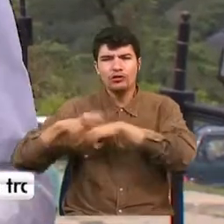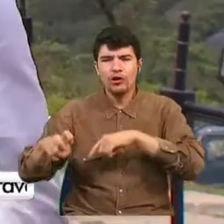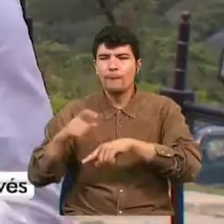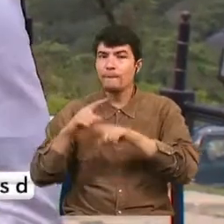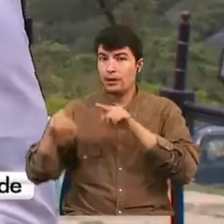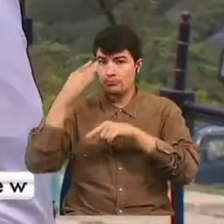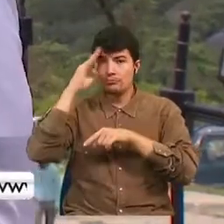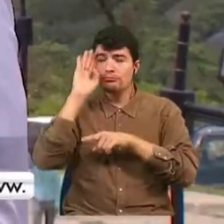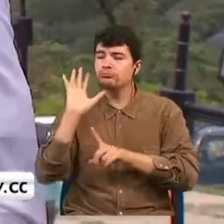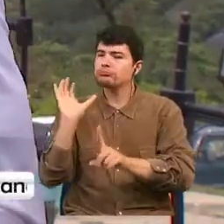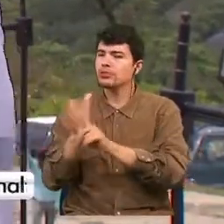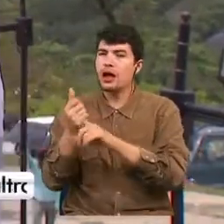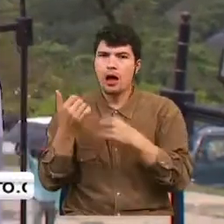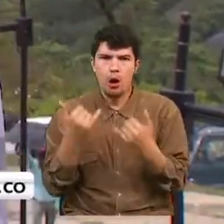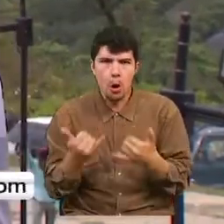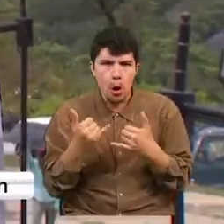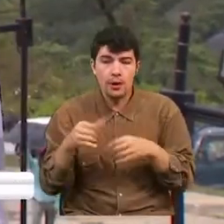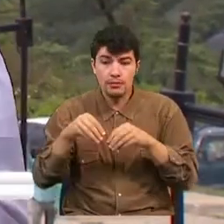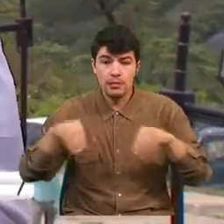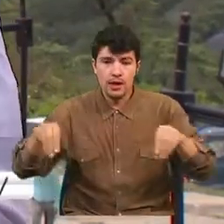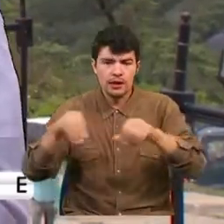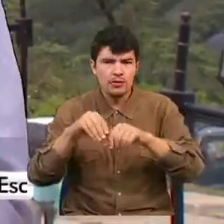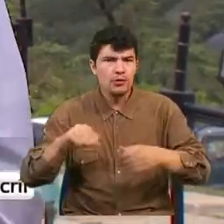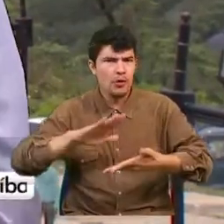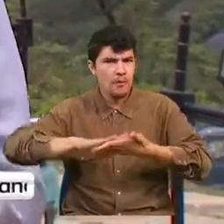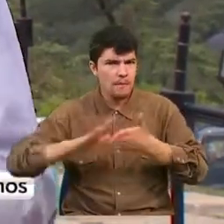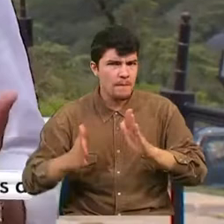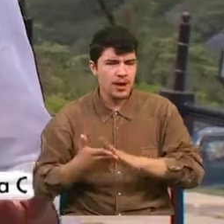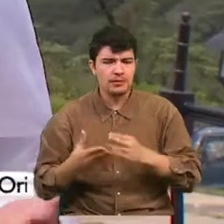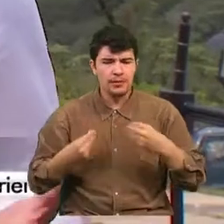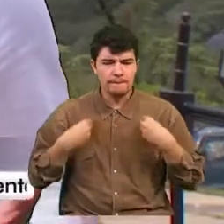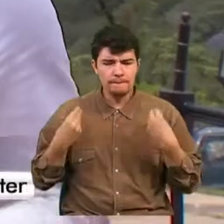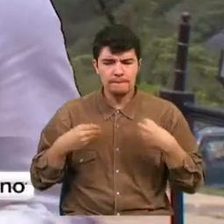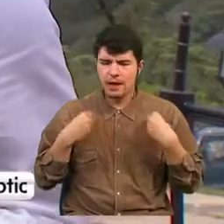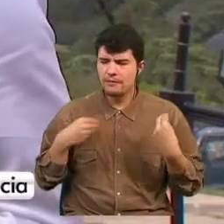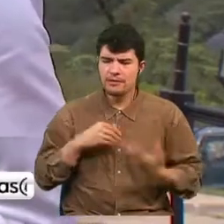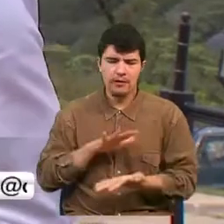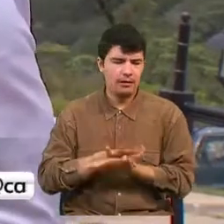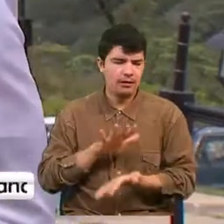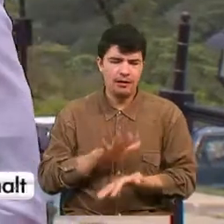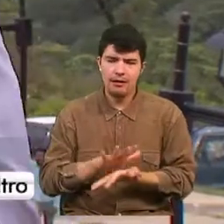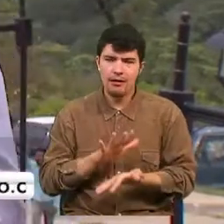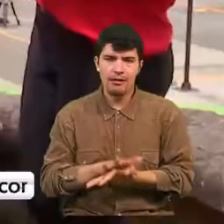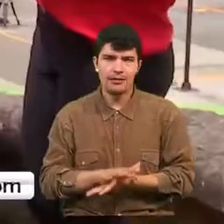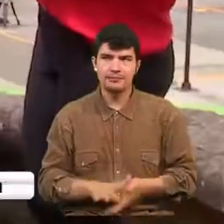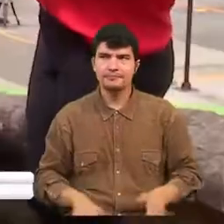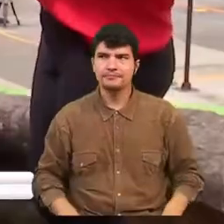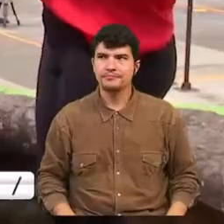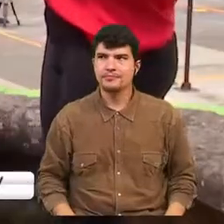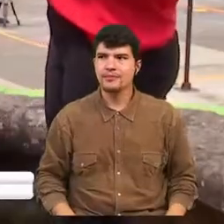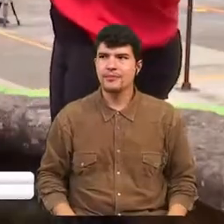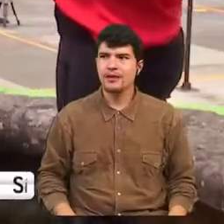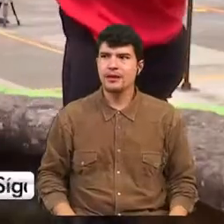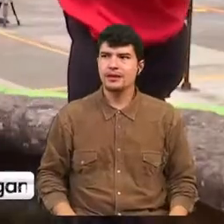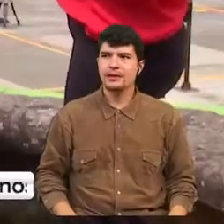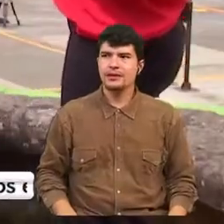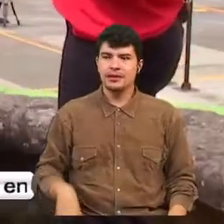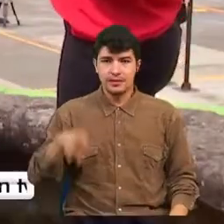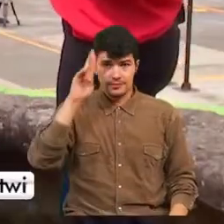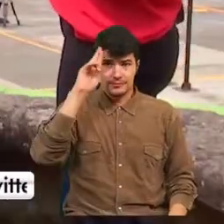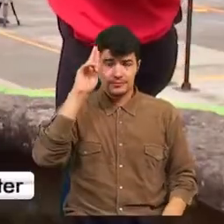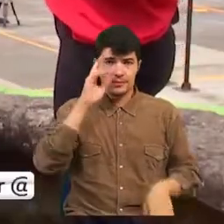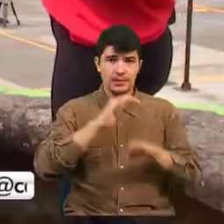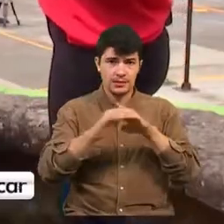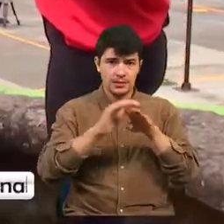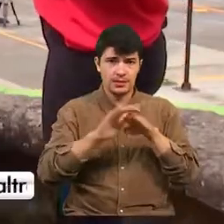han capturado, pero hoy es un territorio de paz que se vive como en todo el departamento de Santander. Por eso siempre la invitación